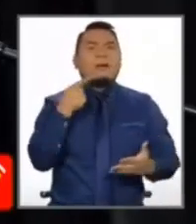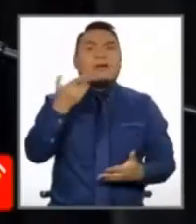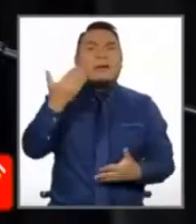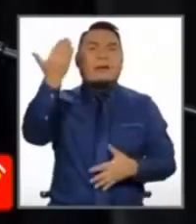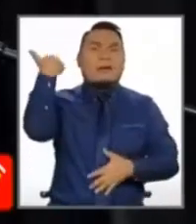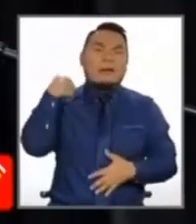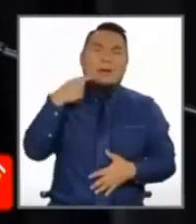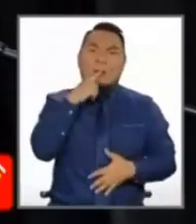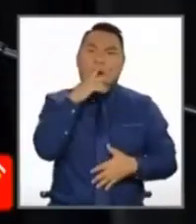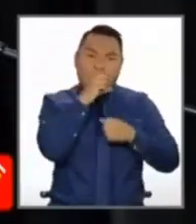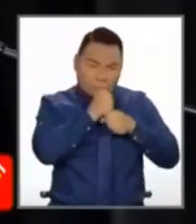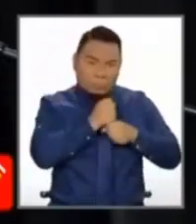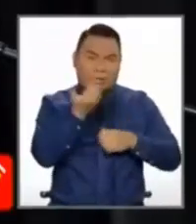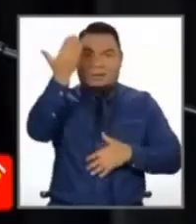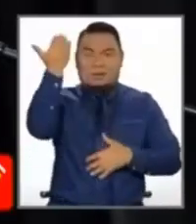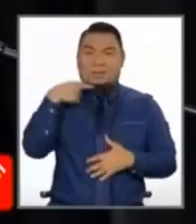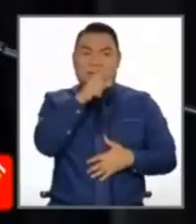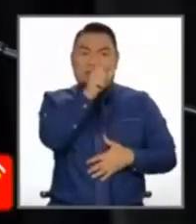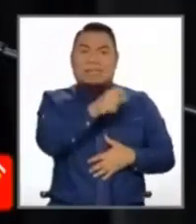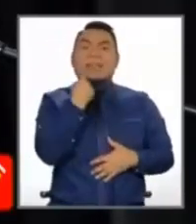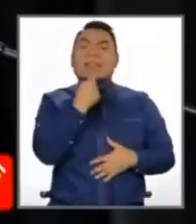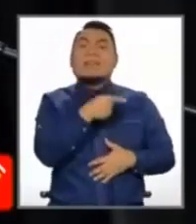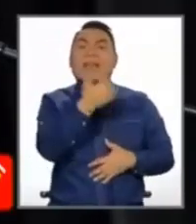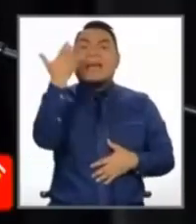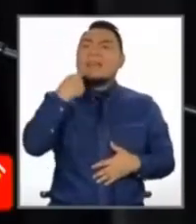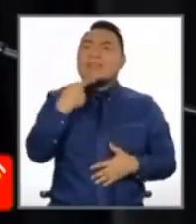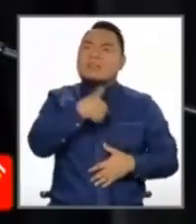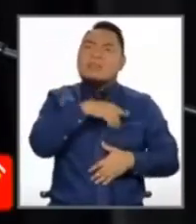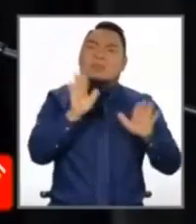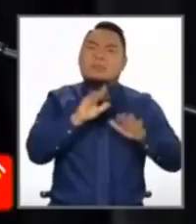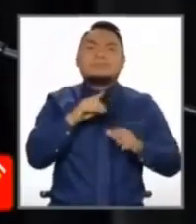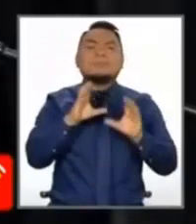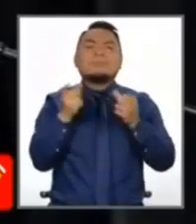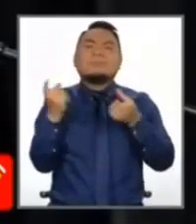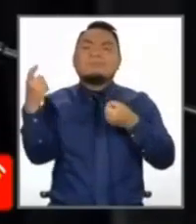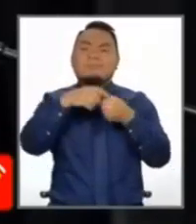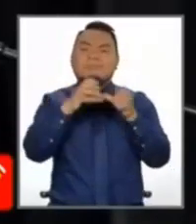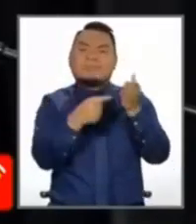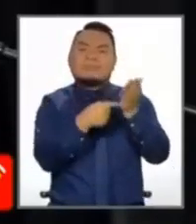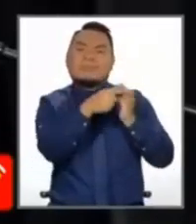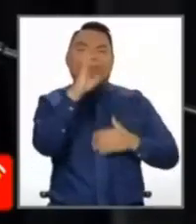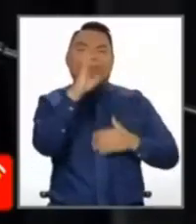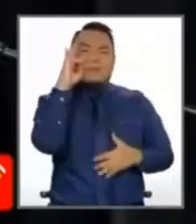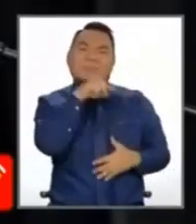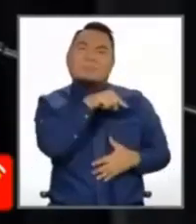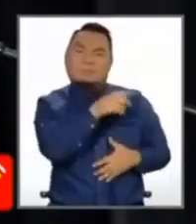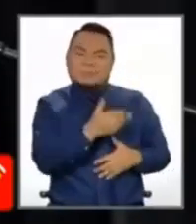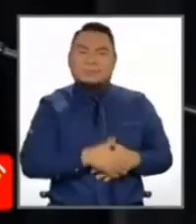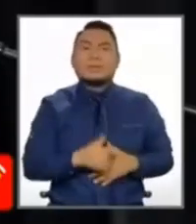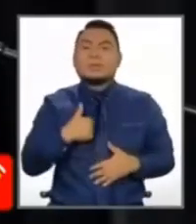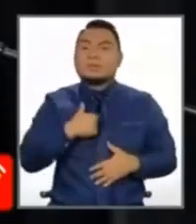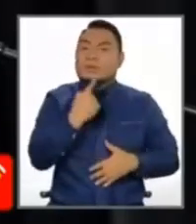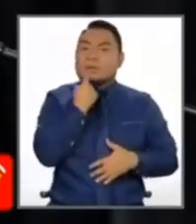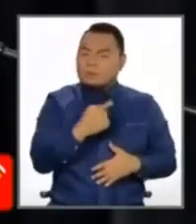el pasado y ocultar a los que dijeron eso y son parte del equipo técnico de Fuerza Popular. Y esto